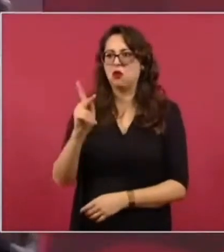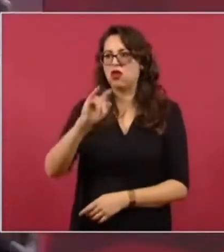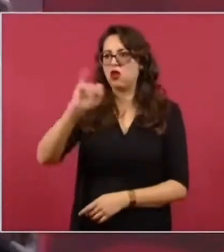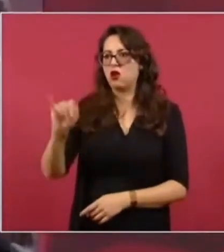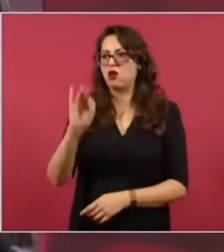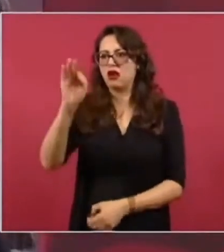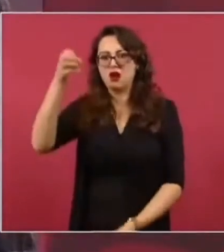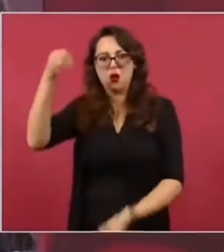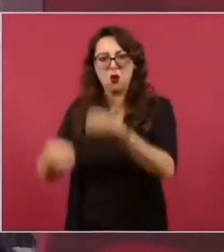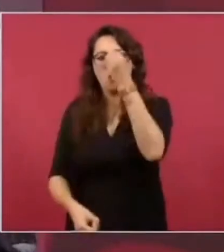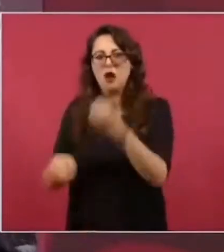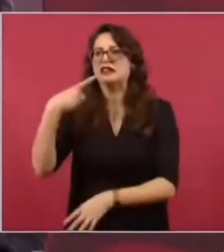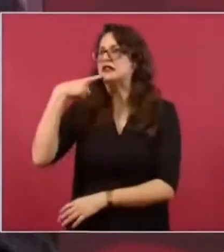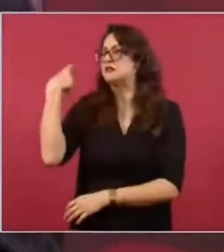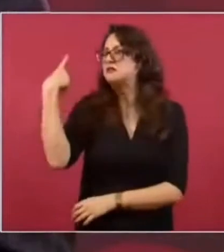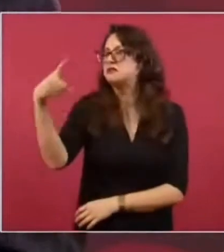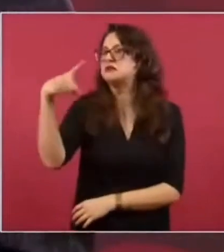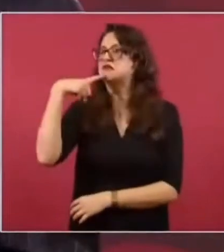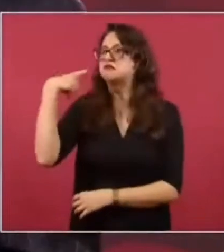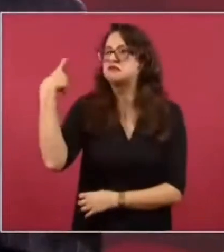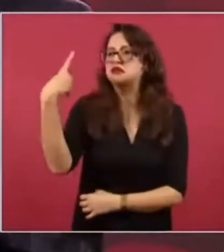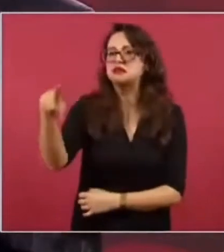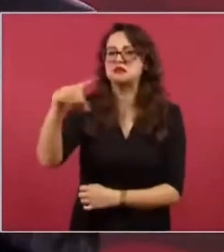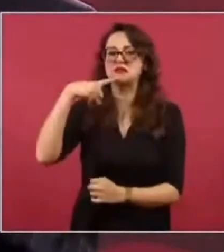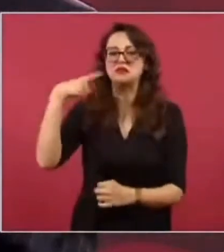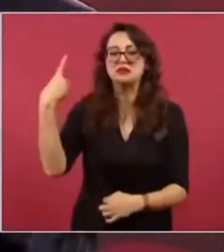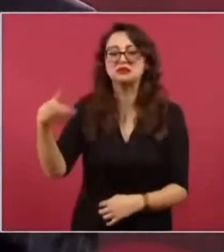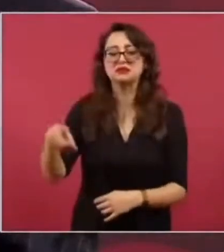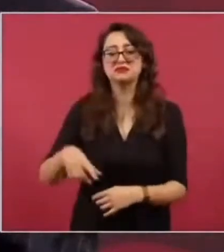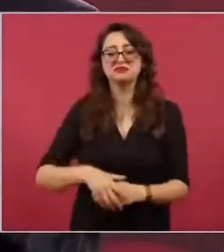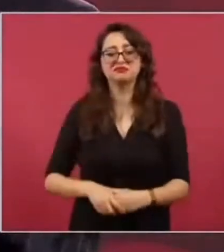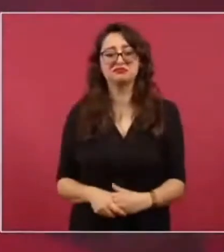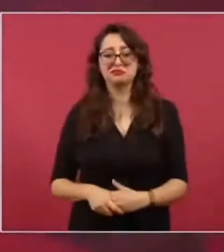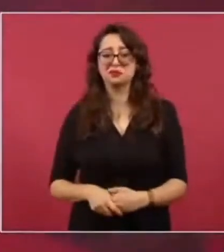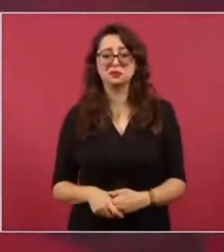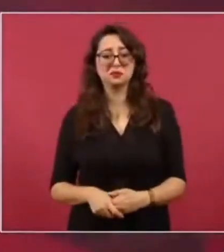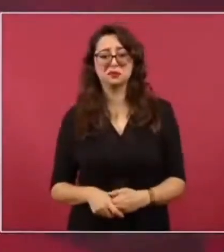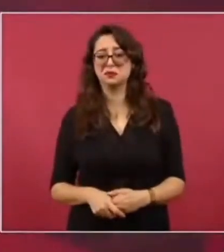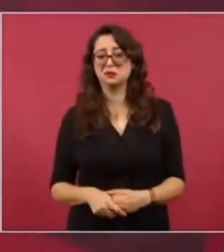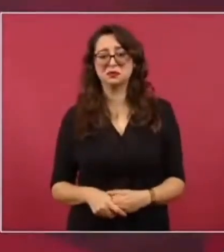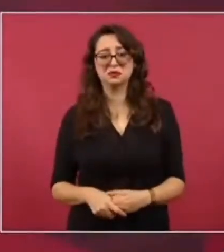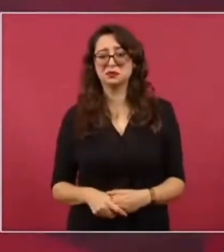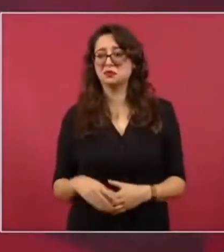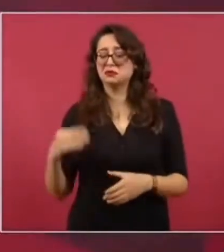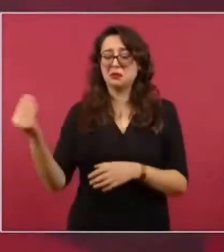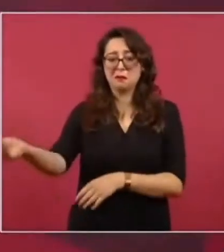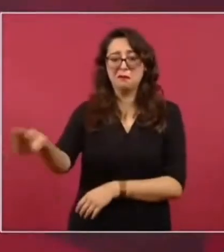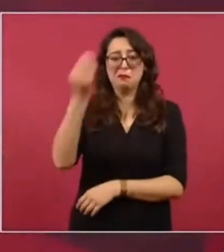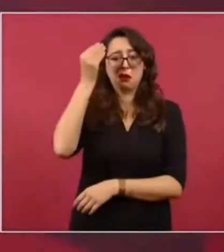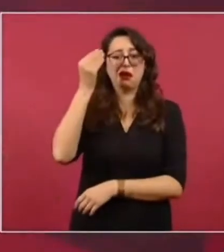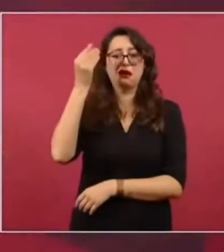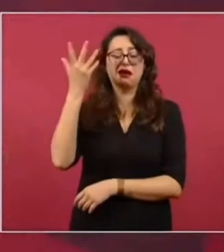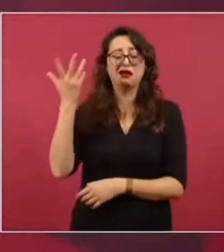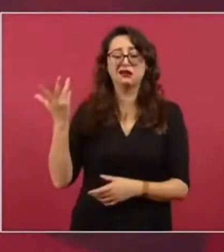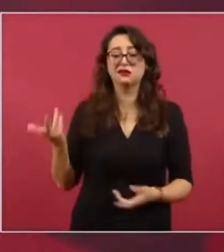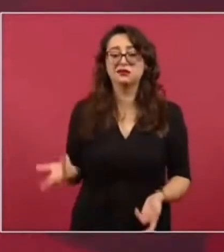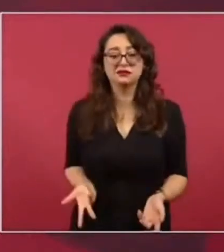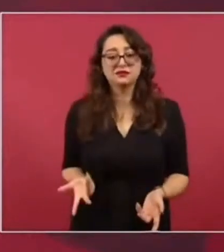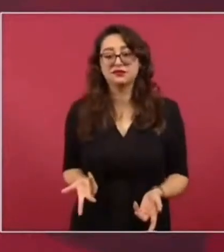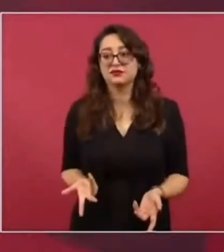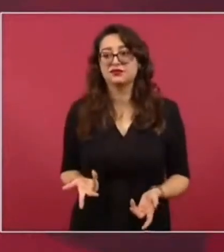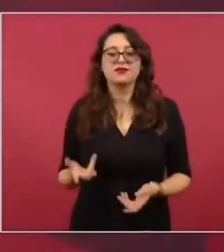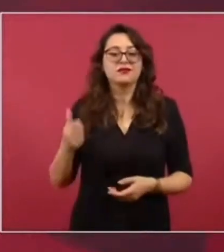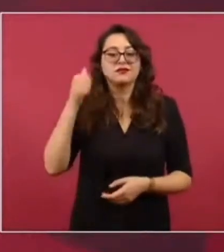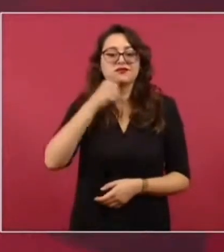pero esto de las diferencias con el Poder Judicial no son nuevas, vienen